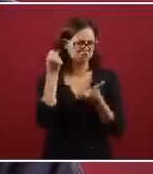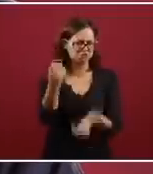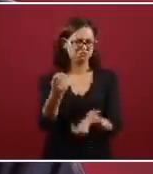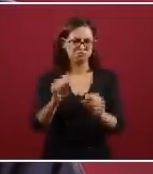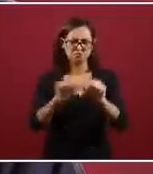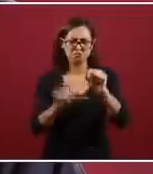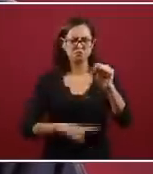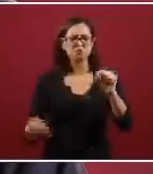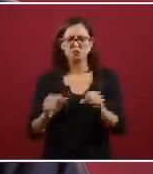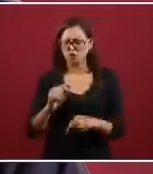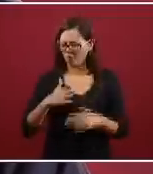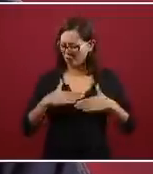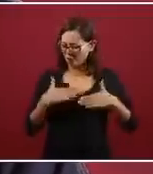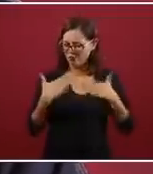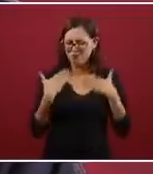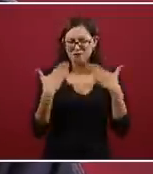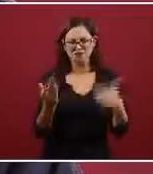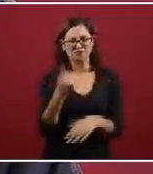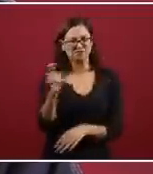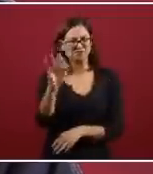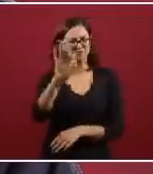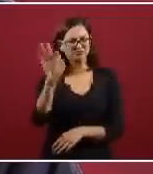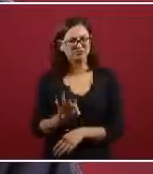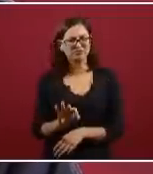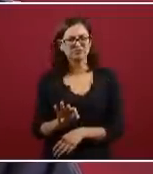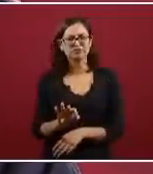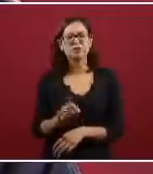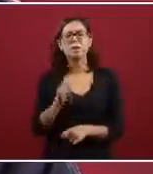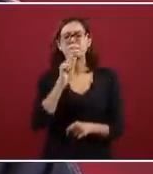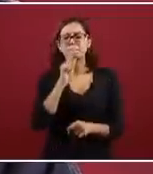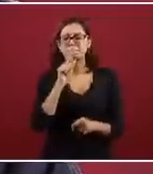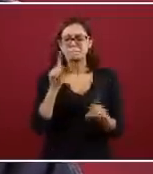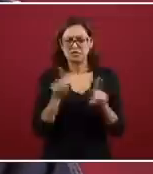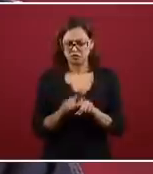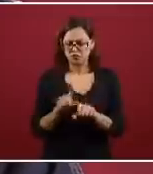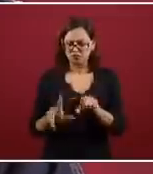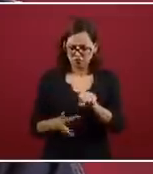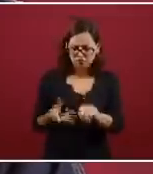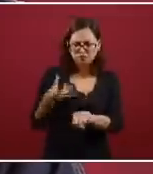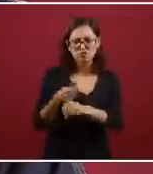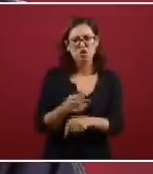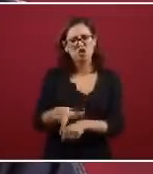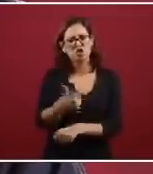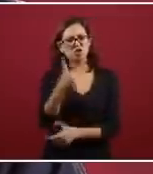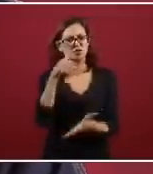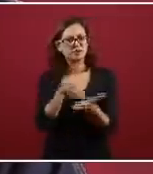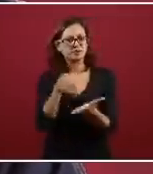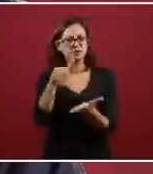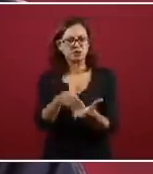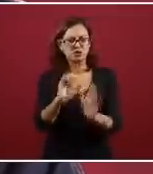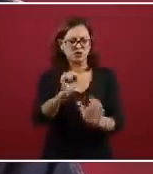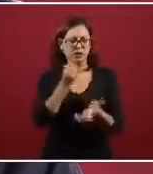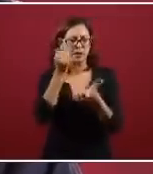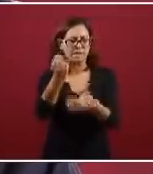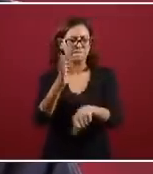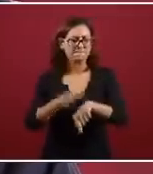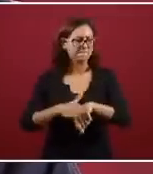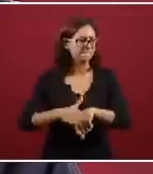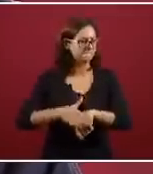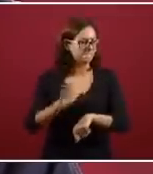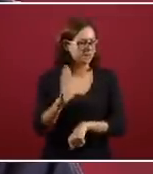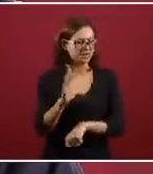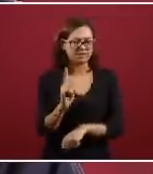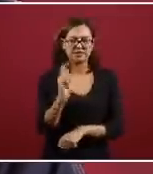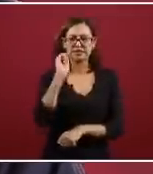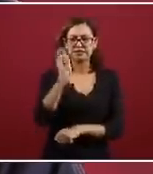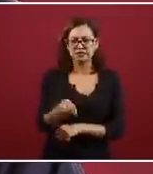el gobierno federal y con los 12 mil millones de pesos adicionales que vamos a invertir, estamos hablando de que